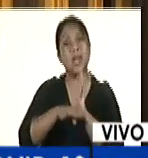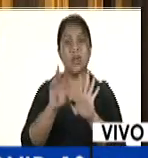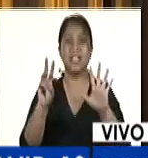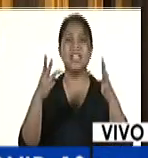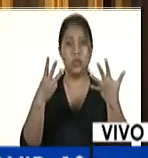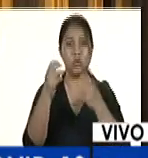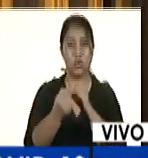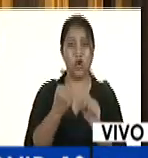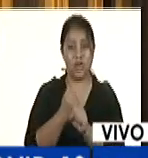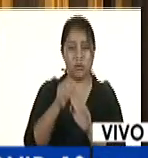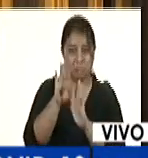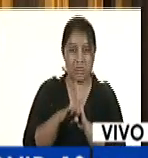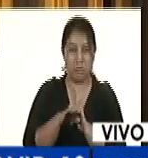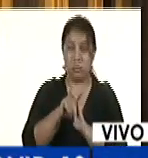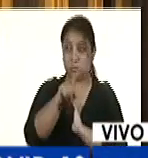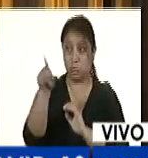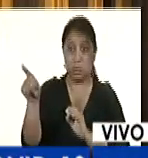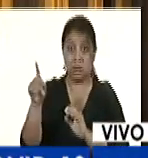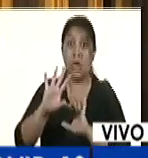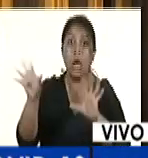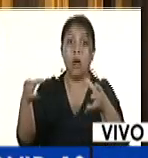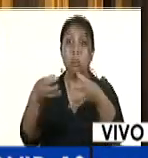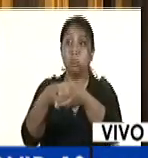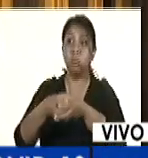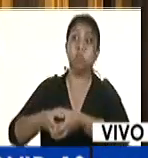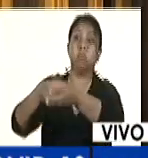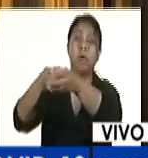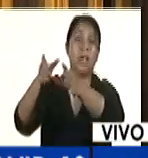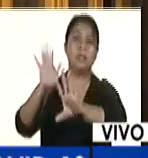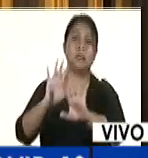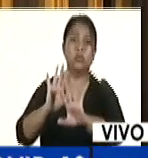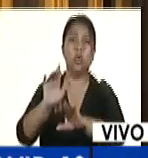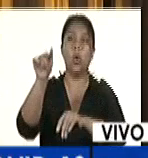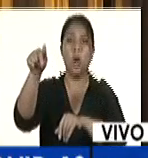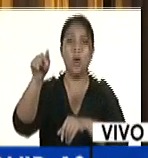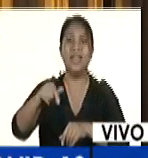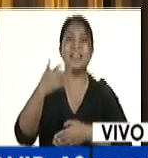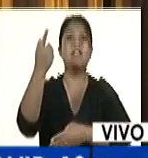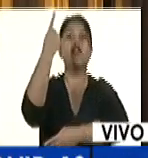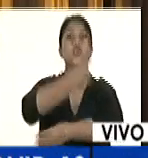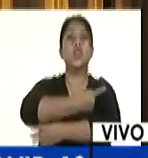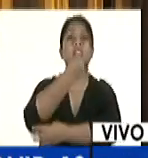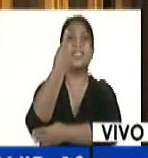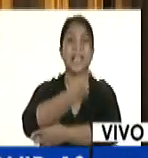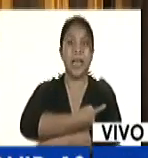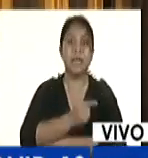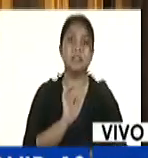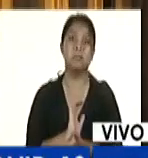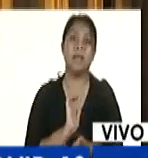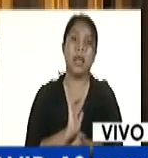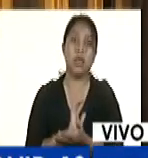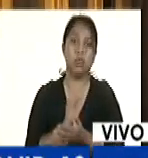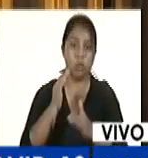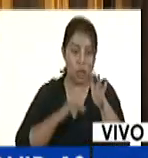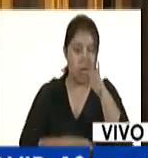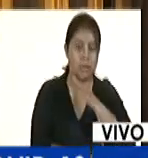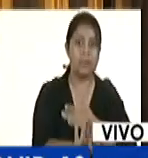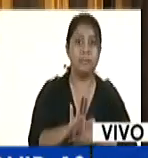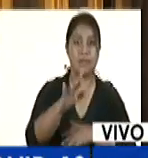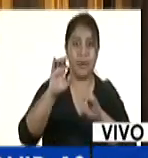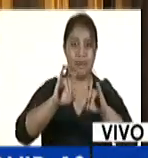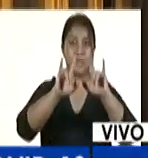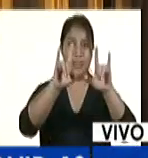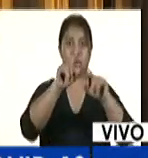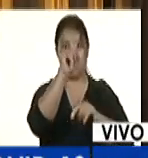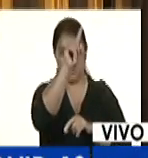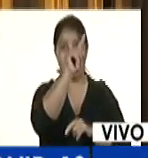en un centro de detención, sino se encuentran en la frontera tratando de ingresar a los Estados Unidos, fueron recién agarrados